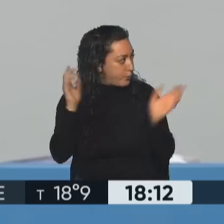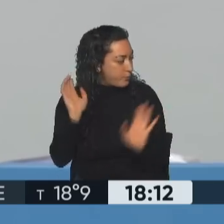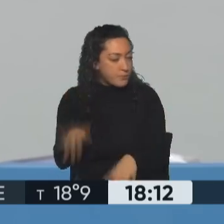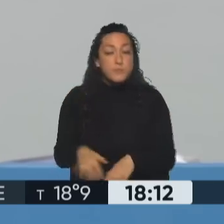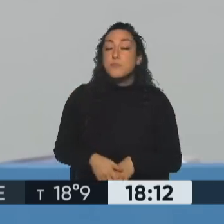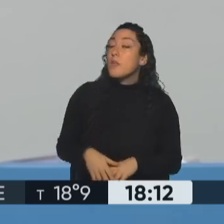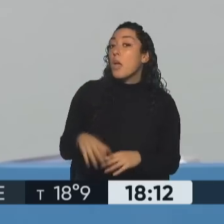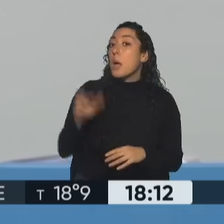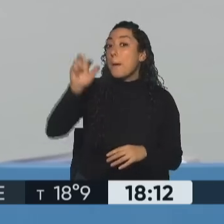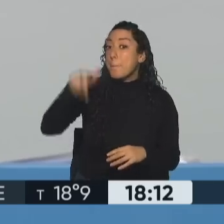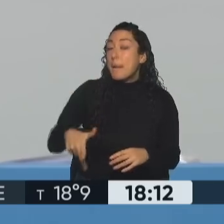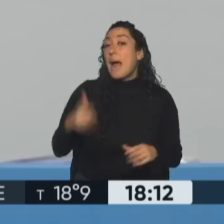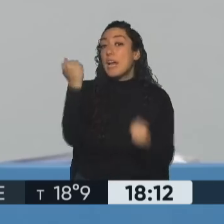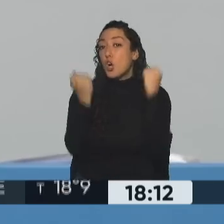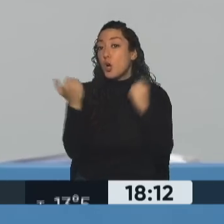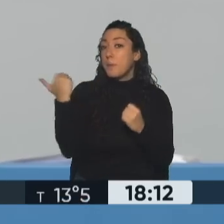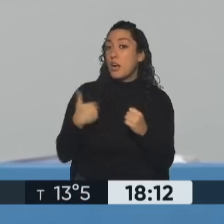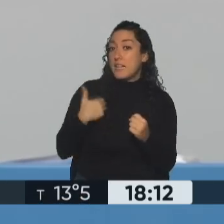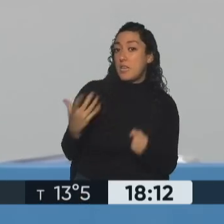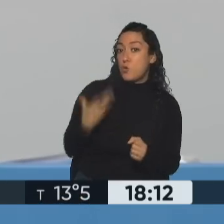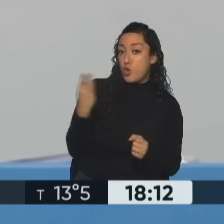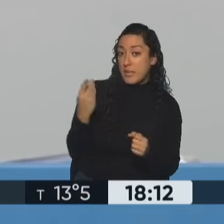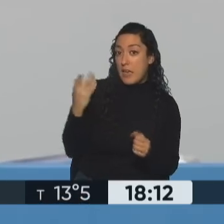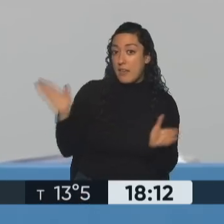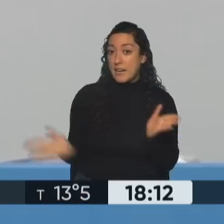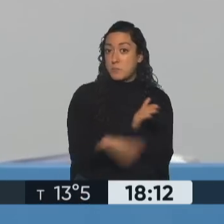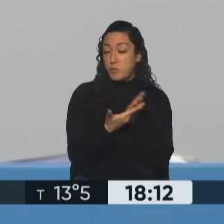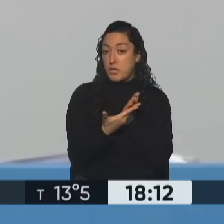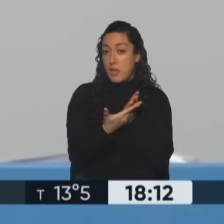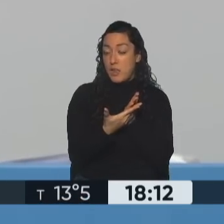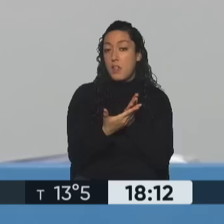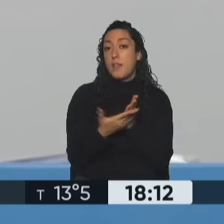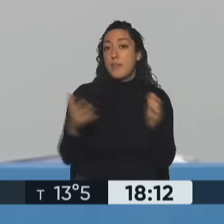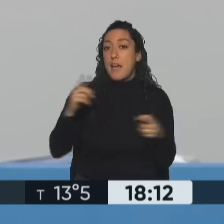plan económico de las autoridades argentinas, respaldado por el acuerdo stand-by,